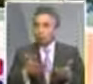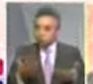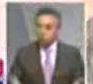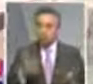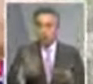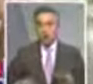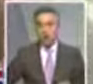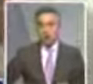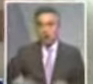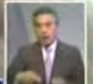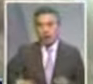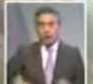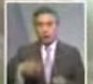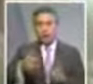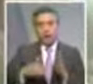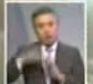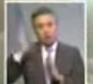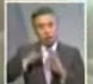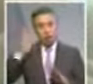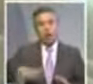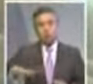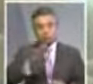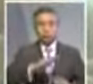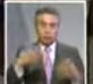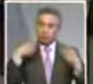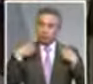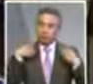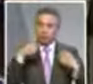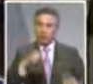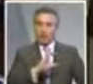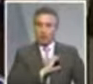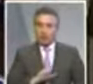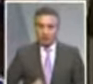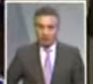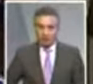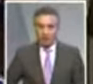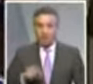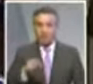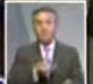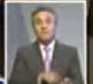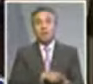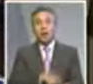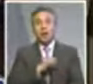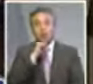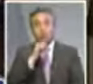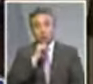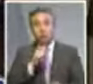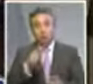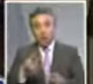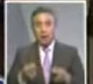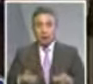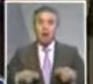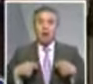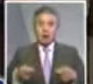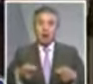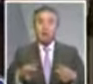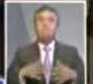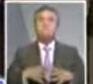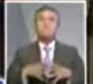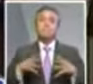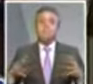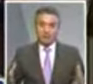de bolsillo para la gran mayoría es responsabilidad del Estado. Las familias pobres gastan proporcionalmente mucho más.